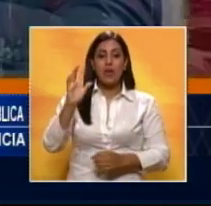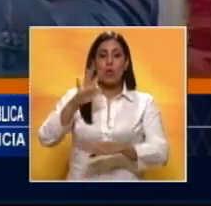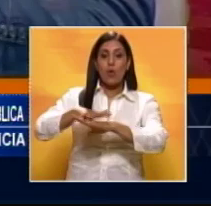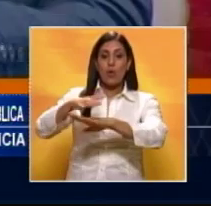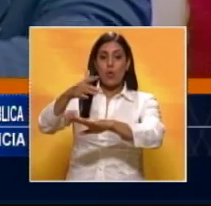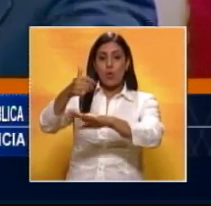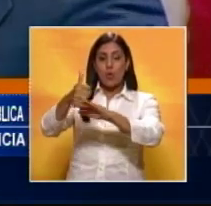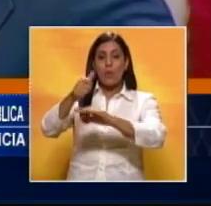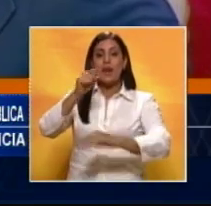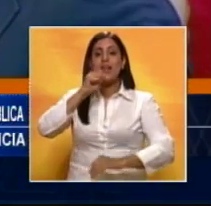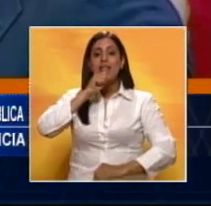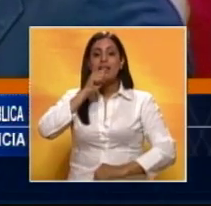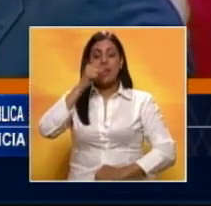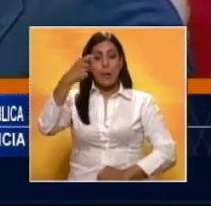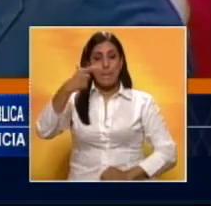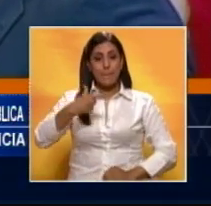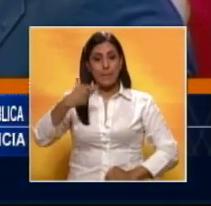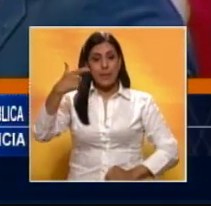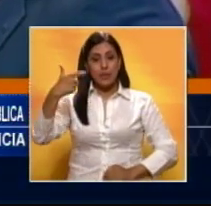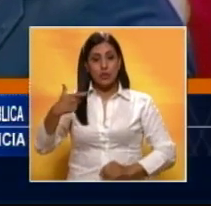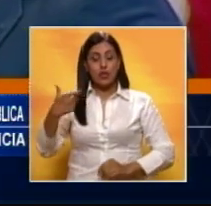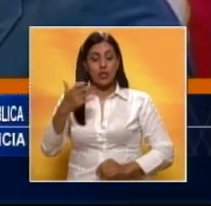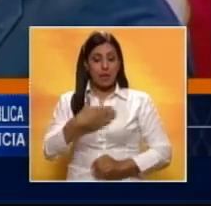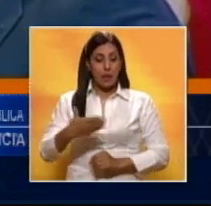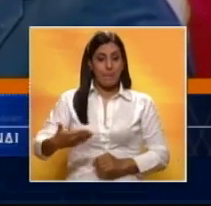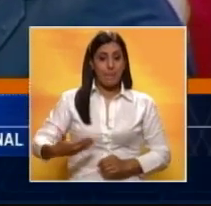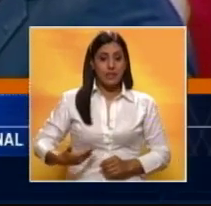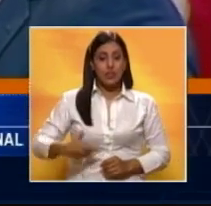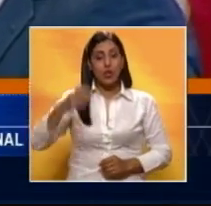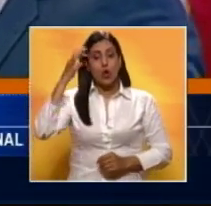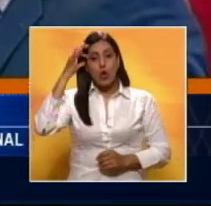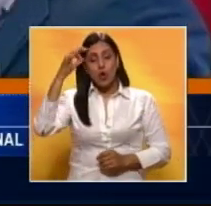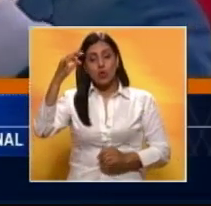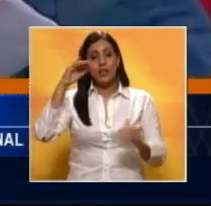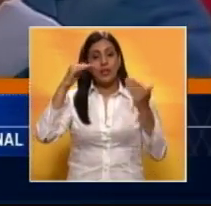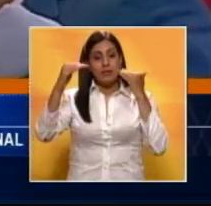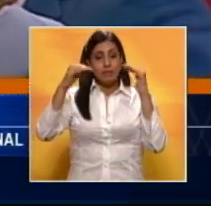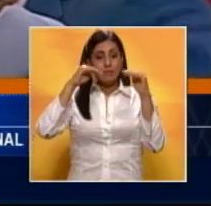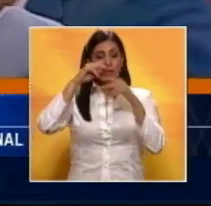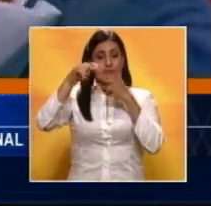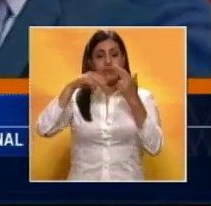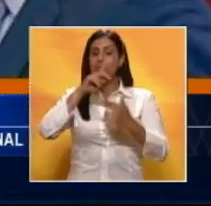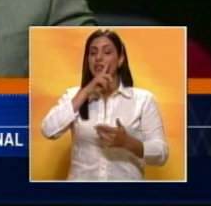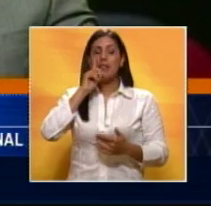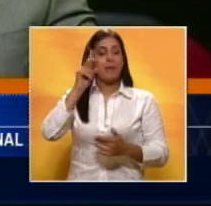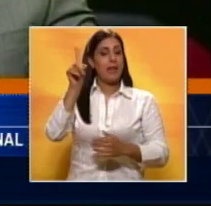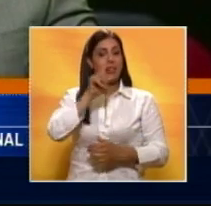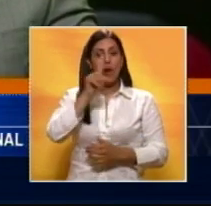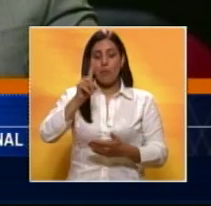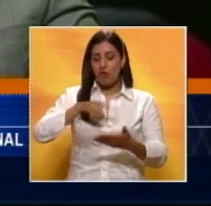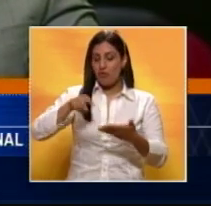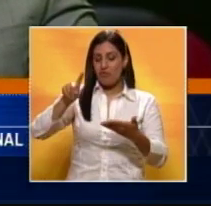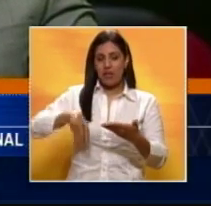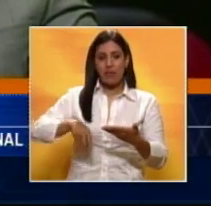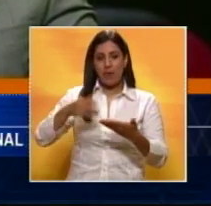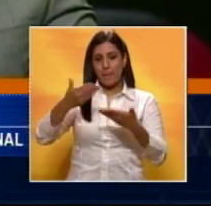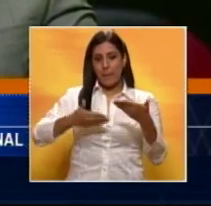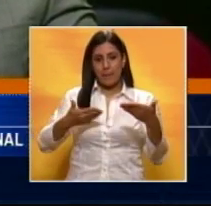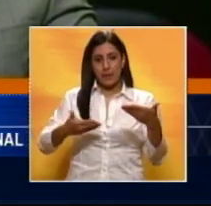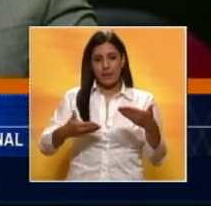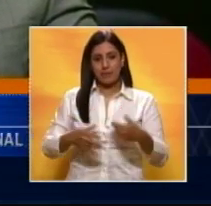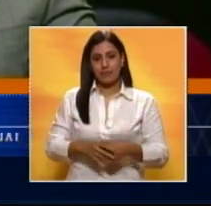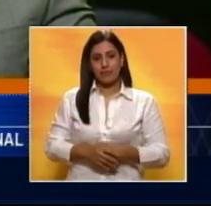acusar al ciudadano presidente del Consejo Moral Republicano diciendo que tampoco había firmado el